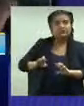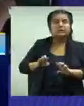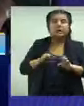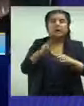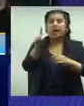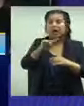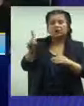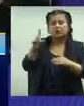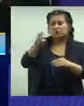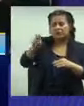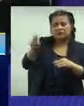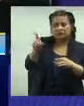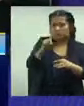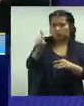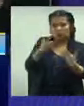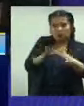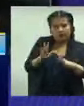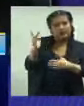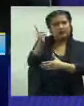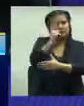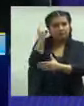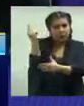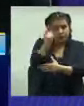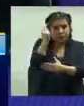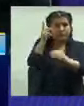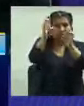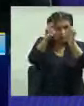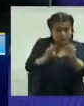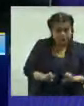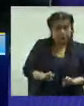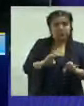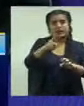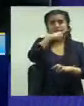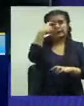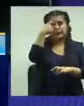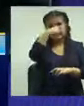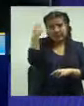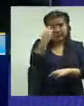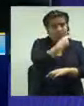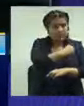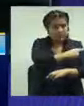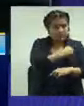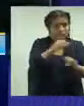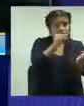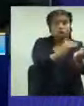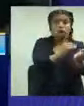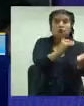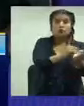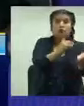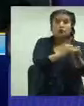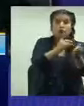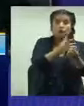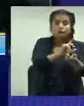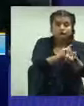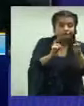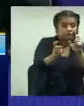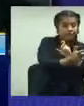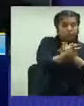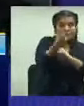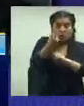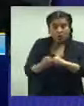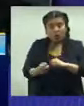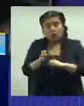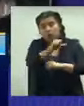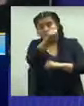de salud, es necesario el recurso humano. Se quitó un médico y se volvió a contratar otro médico porque